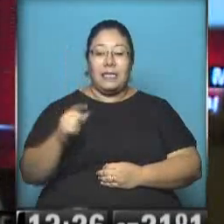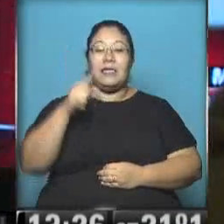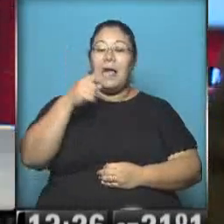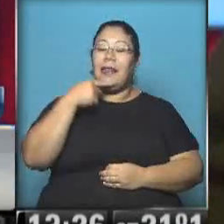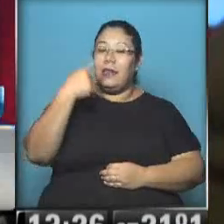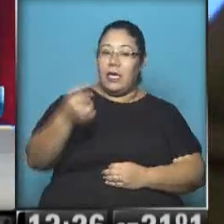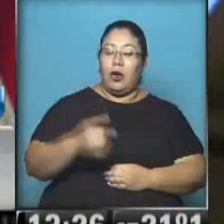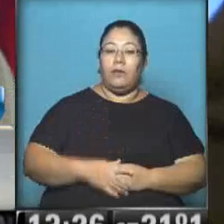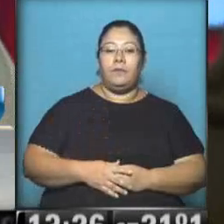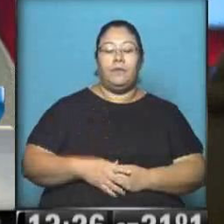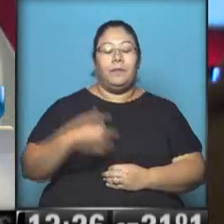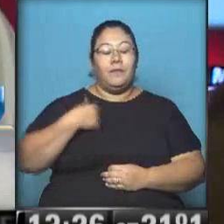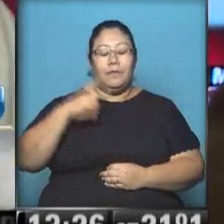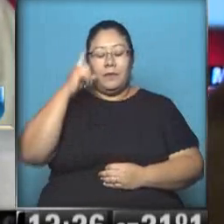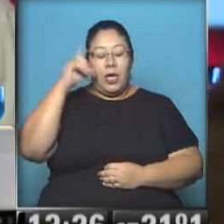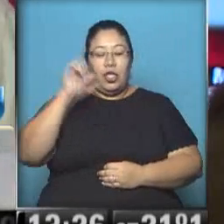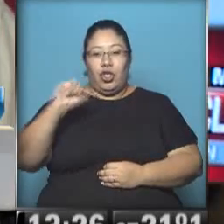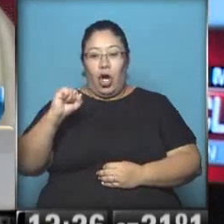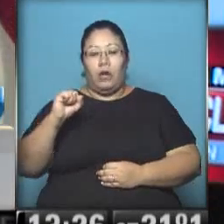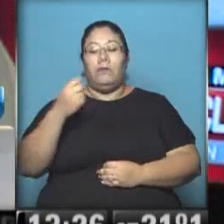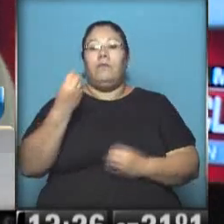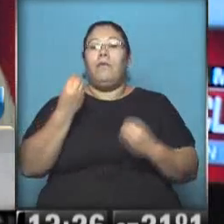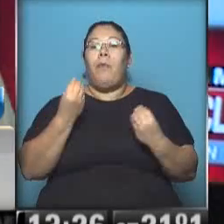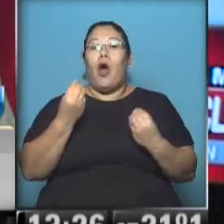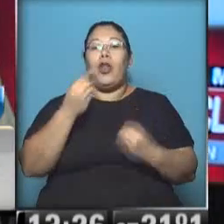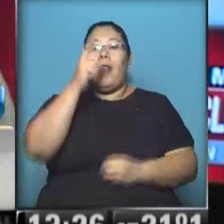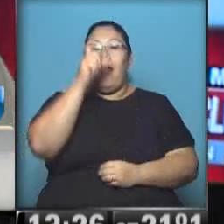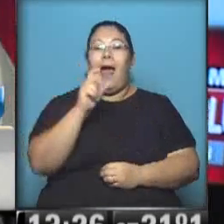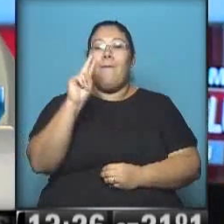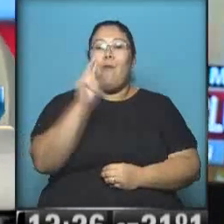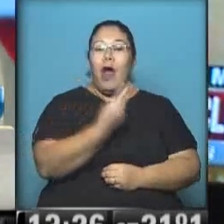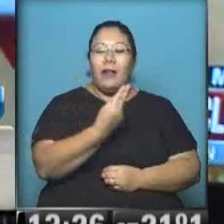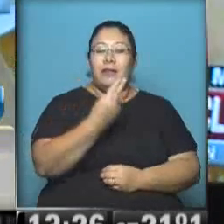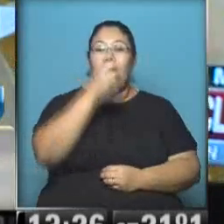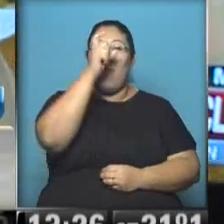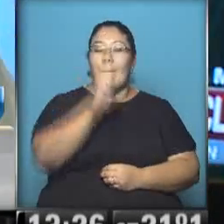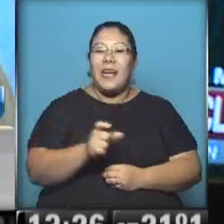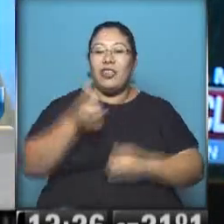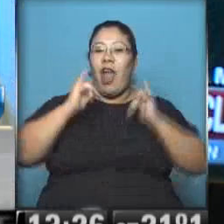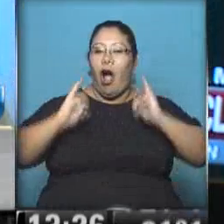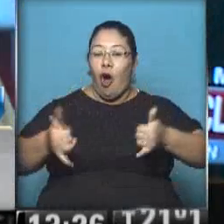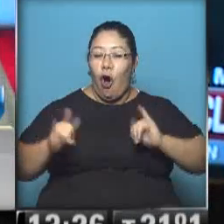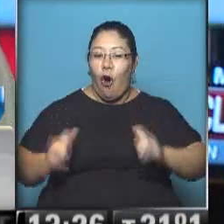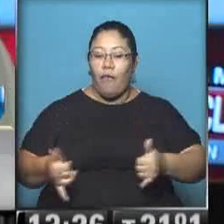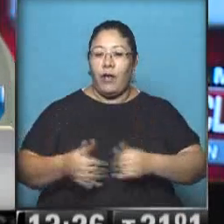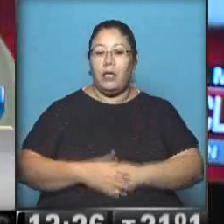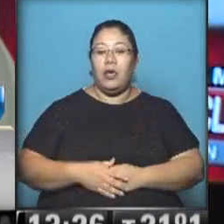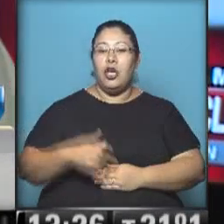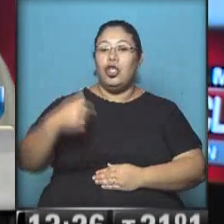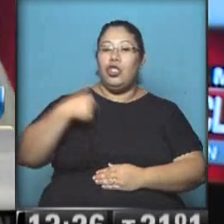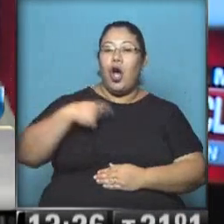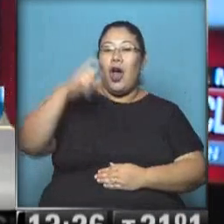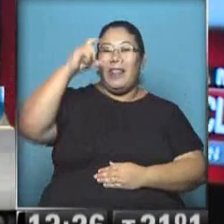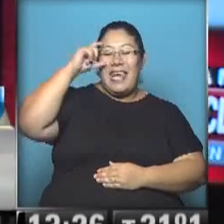primer lugar, la consternación por la muerte de un hombre joven, no es imposible escindirse de eso. Yo, después de 10 años de funcionario